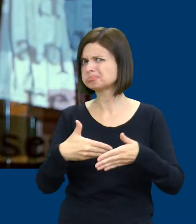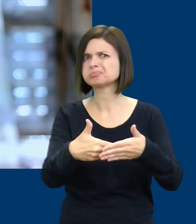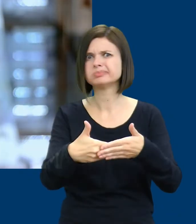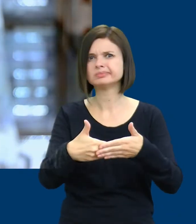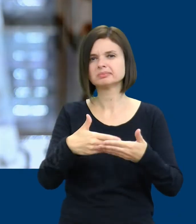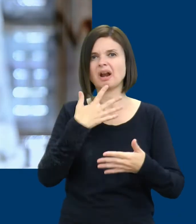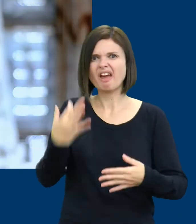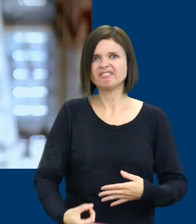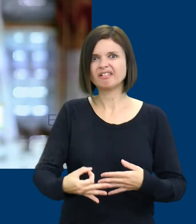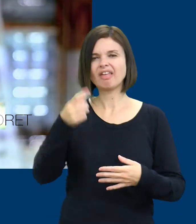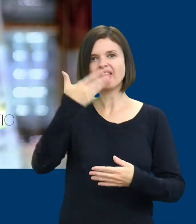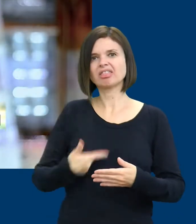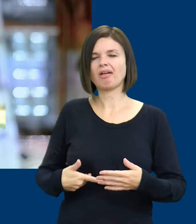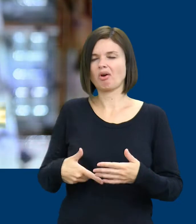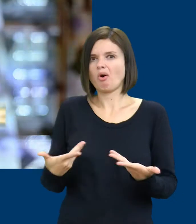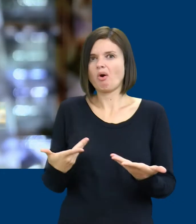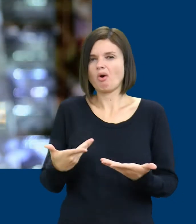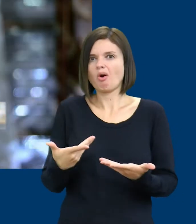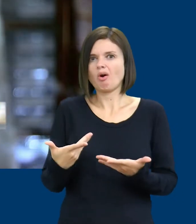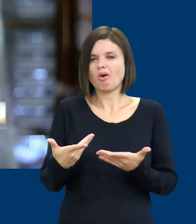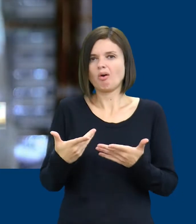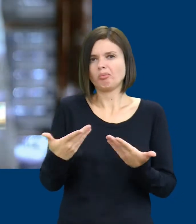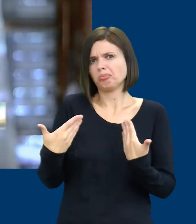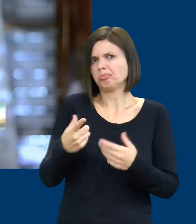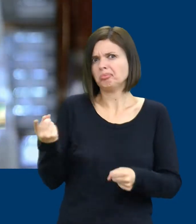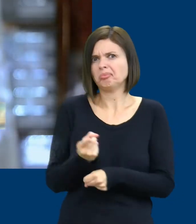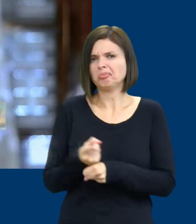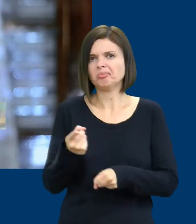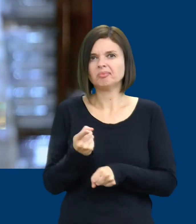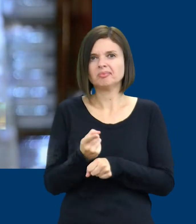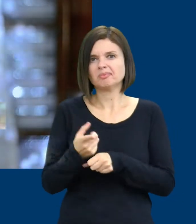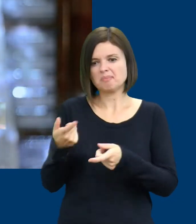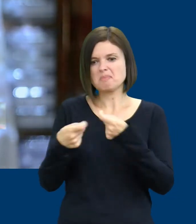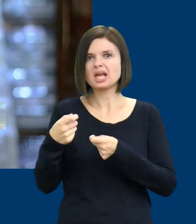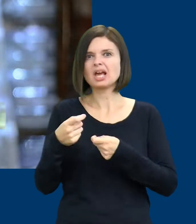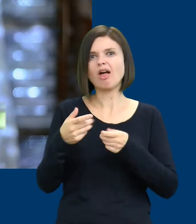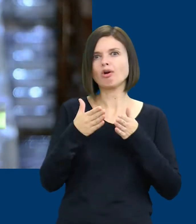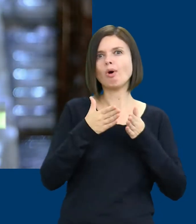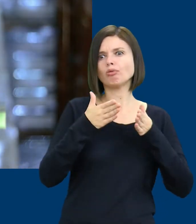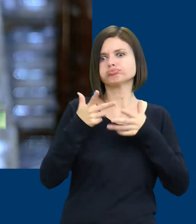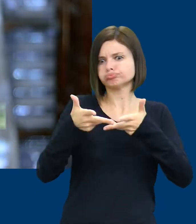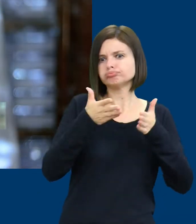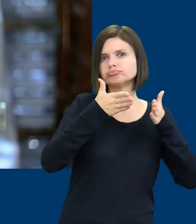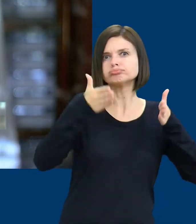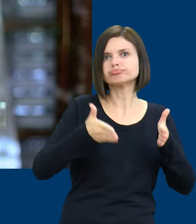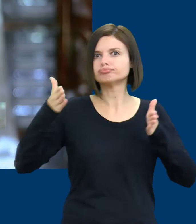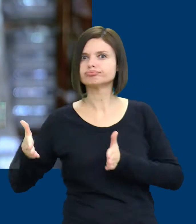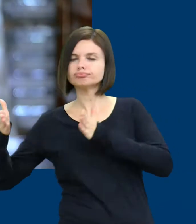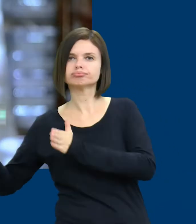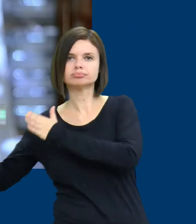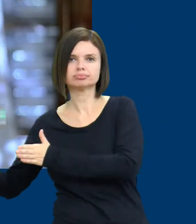pero de un tiempo a esta parte en realidad ya ni el Estado tiene esa posibilidad, es el mercado el que